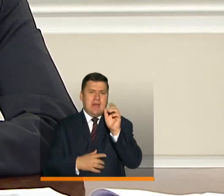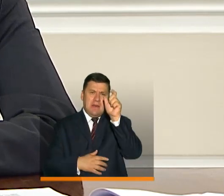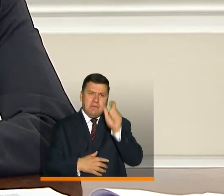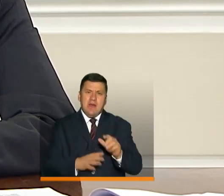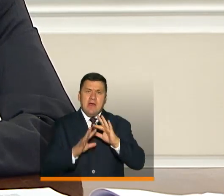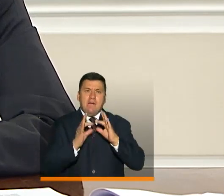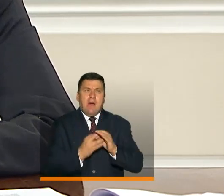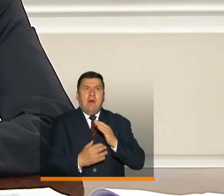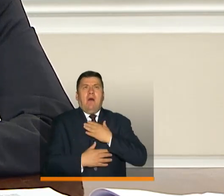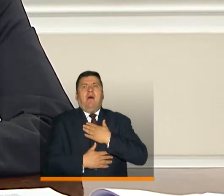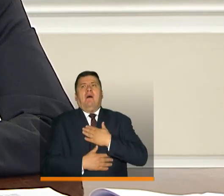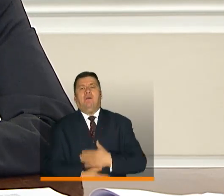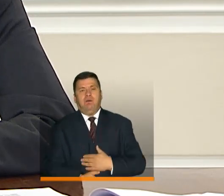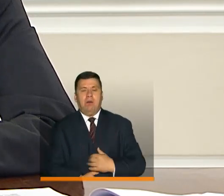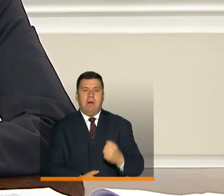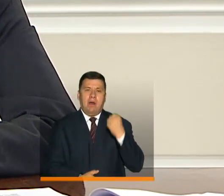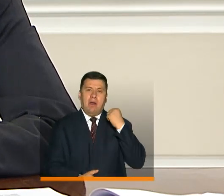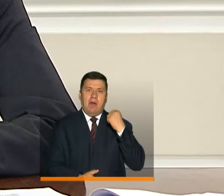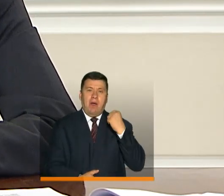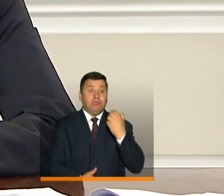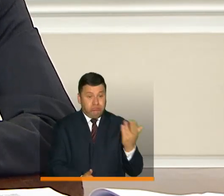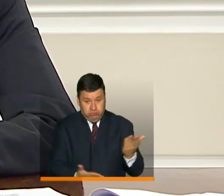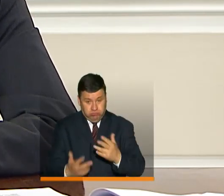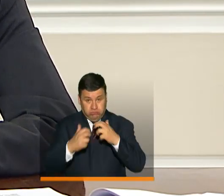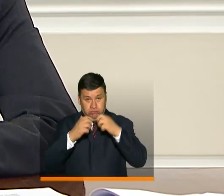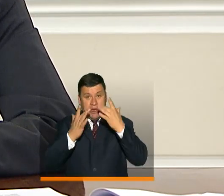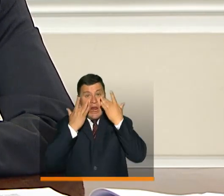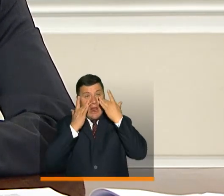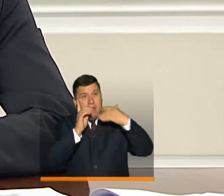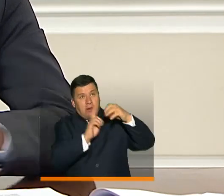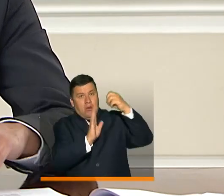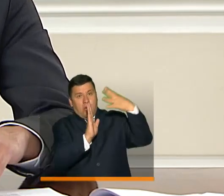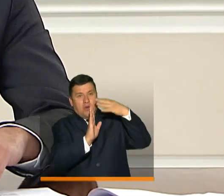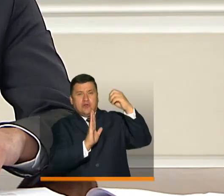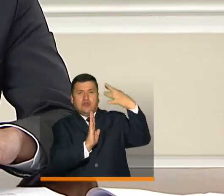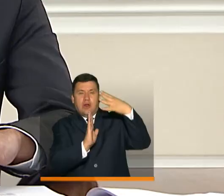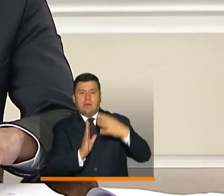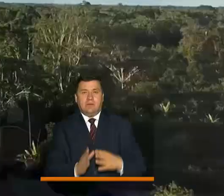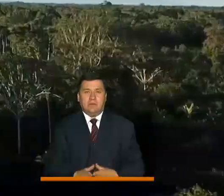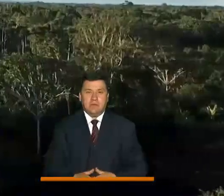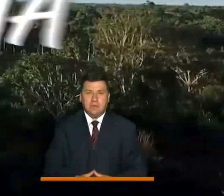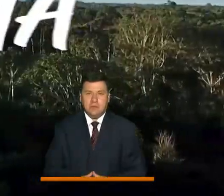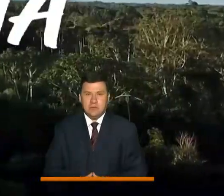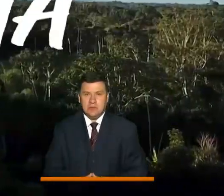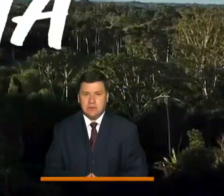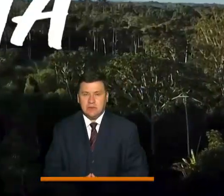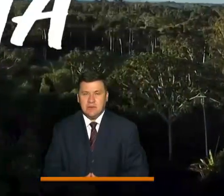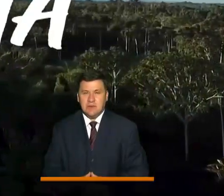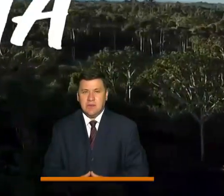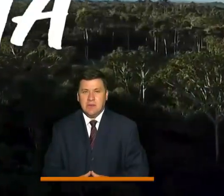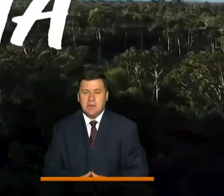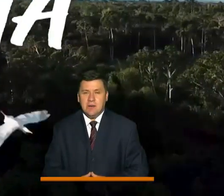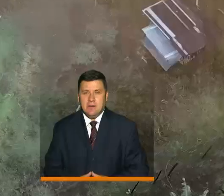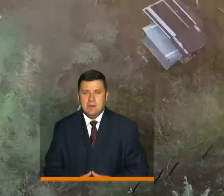de esas familias que se han beneficiado de ese acceso a la energía limpia, a la energía del sol.